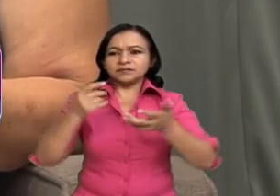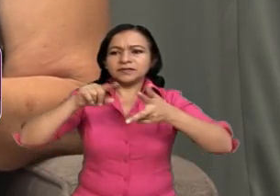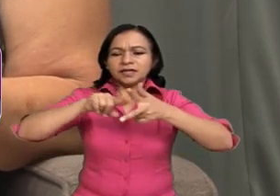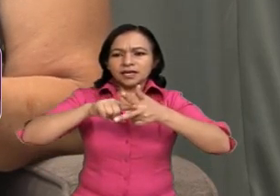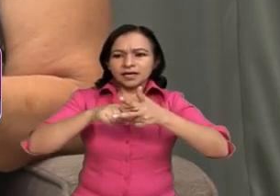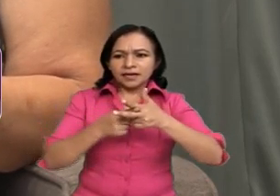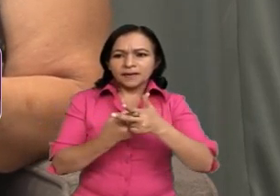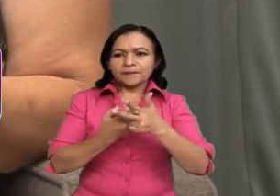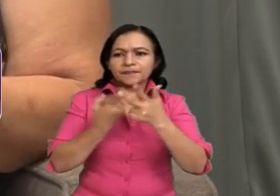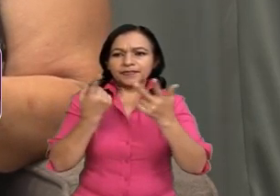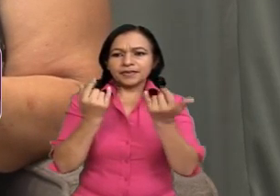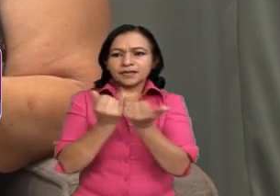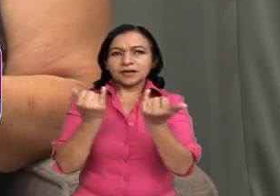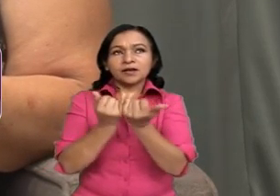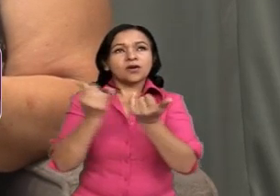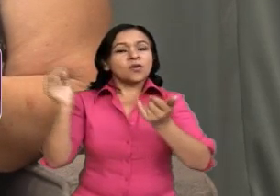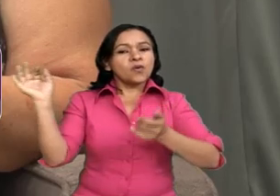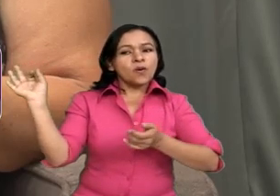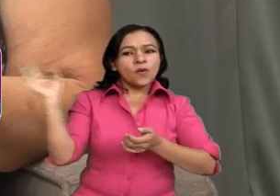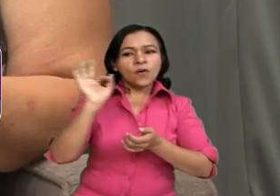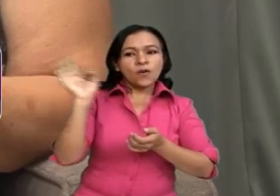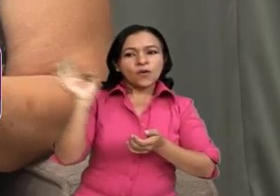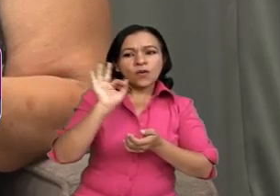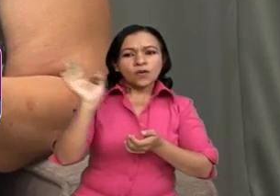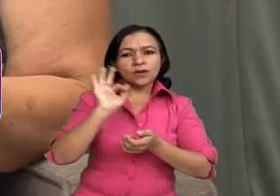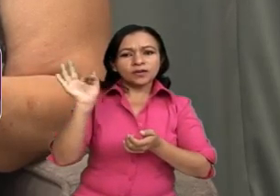a buscar una forma